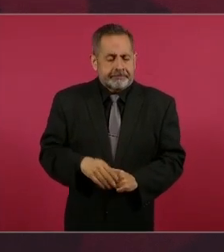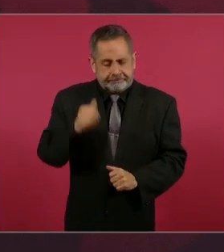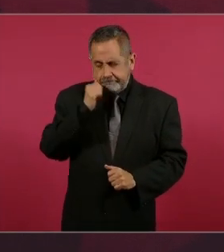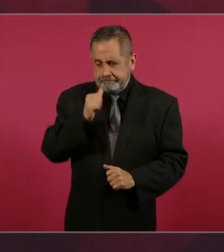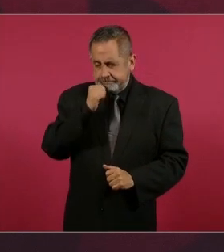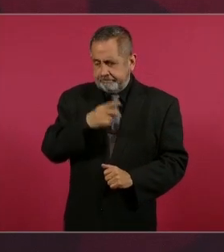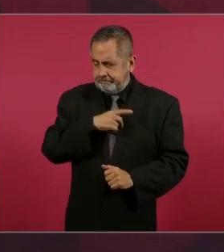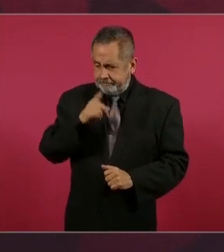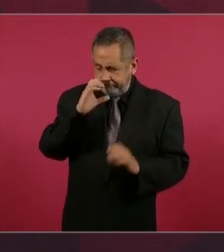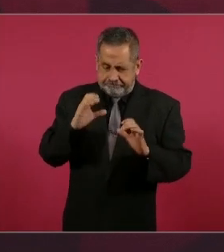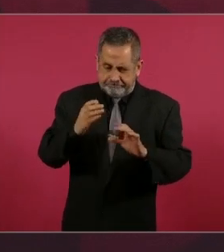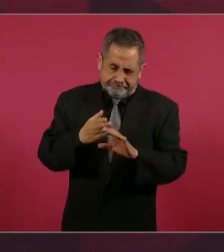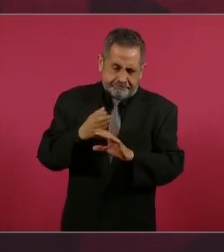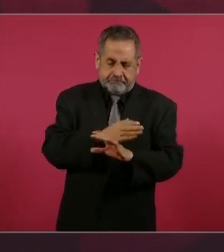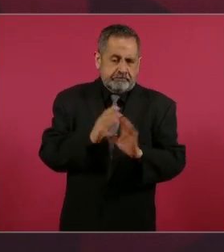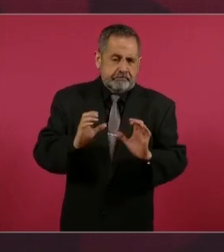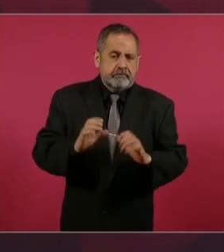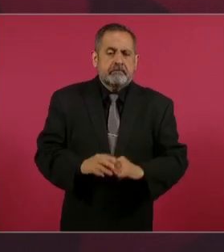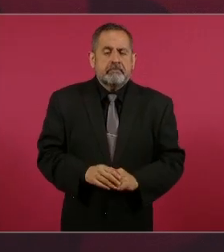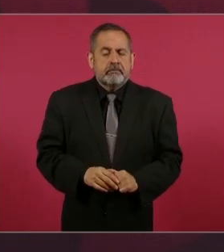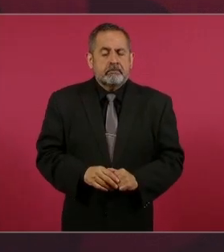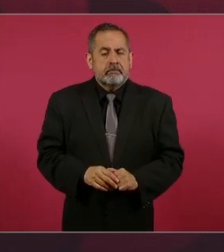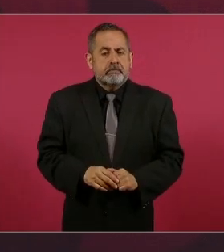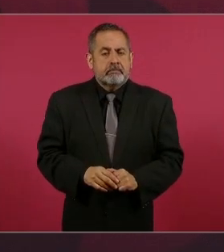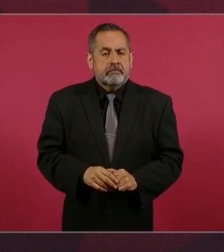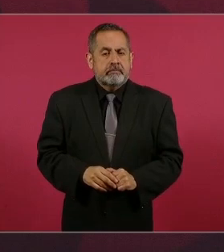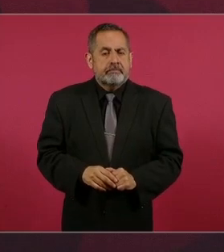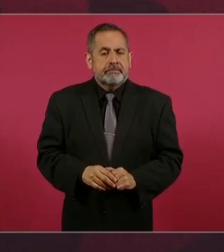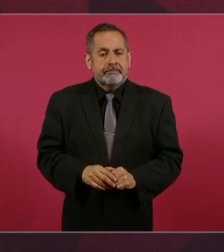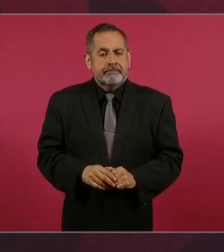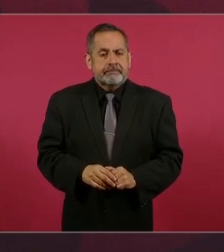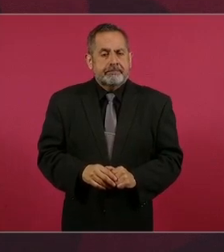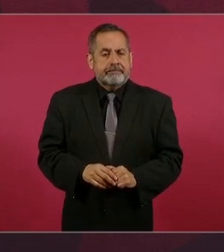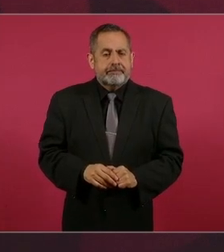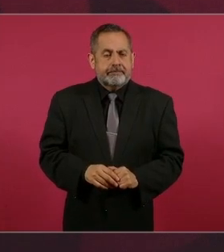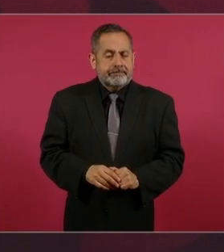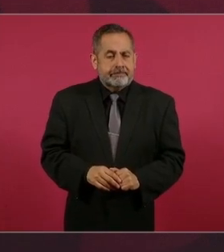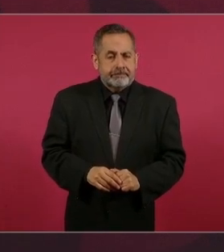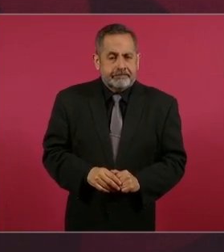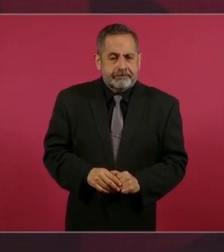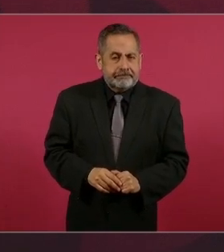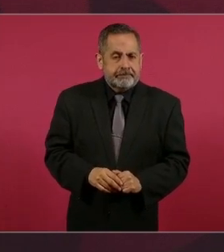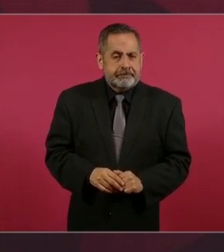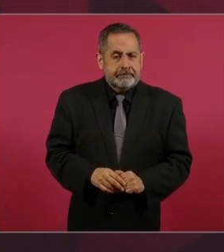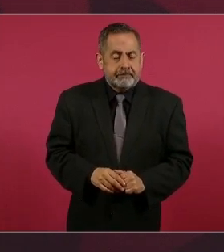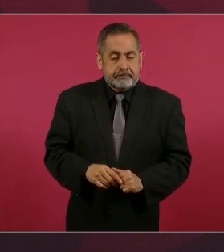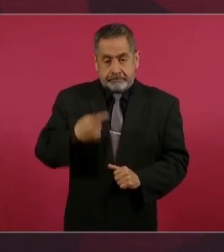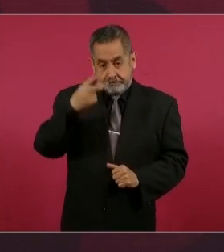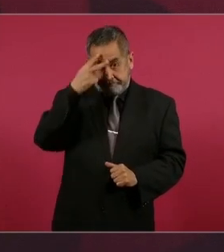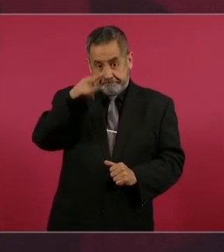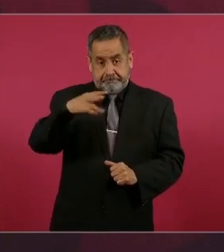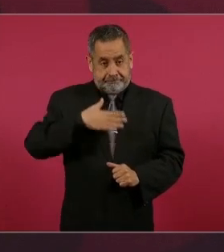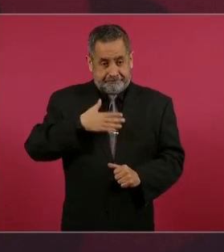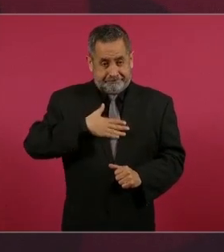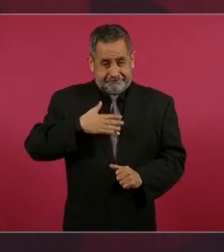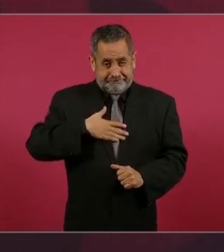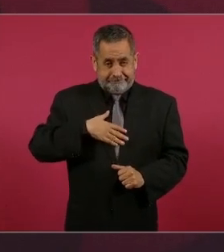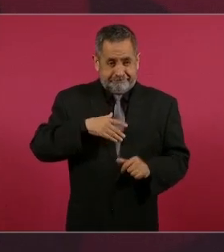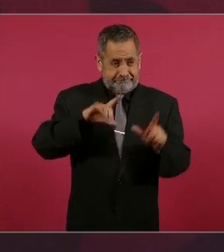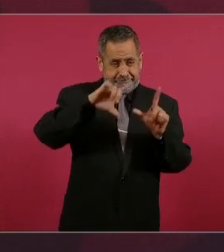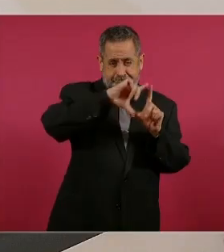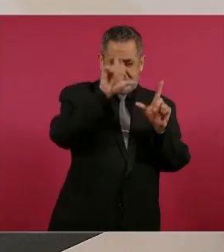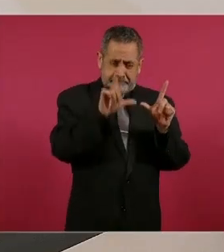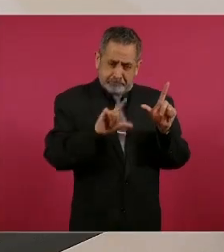siempre. En el caso de el Istmo,